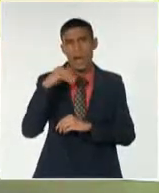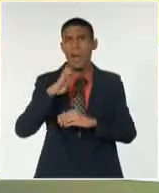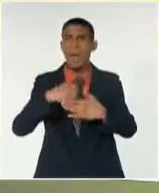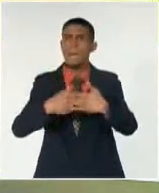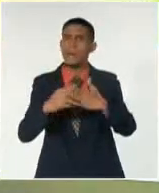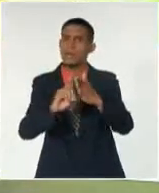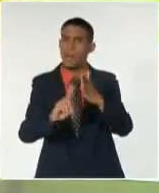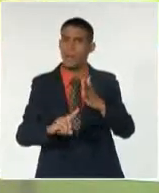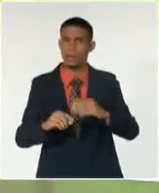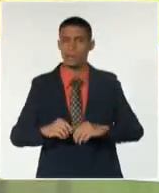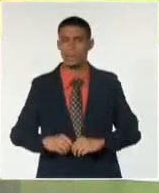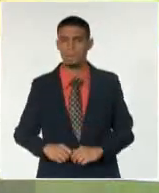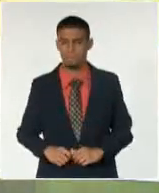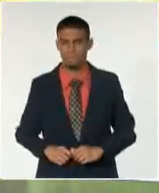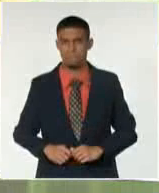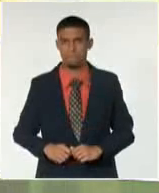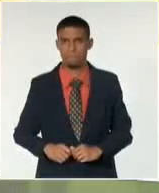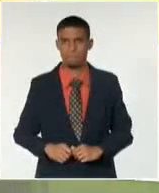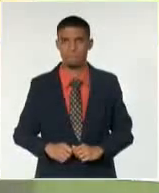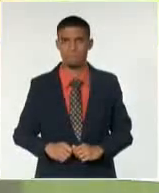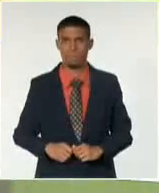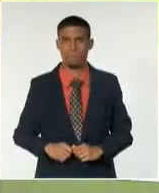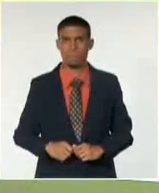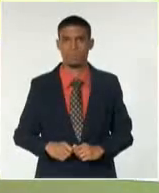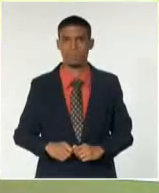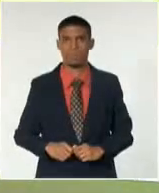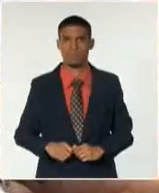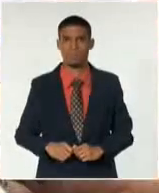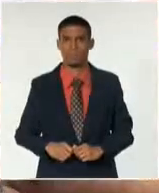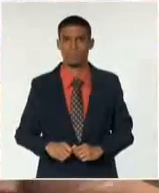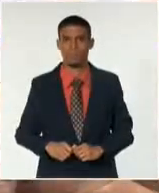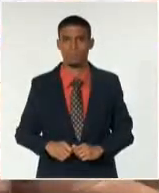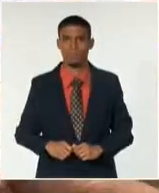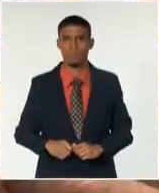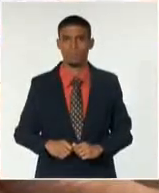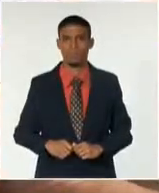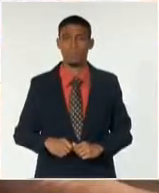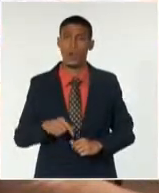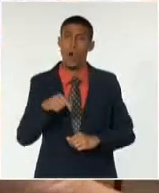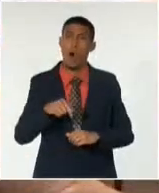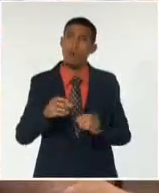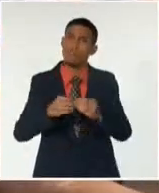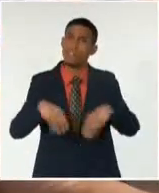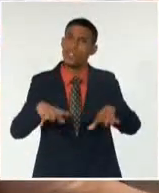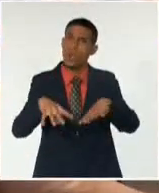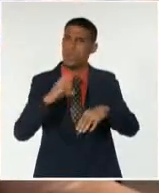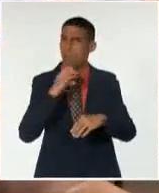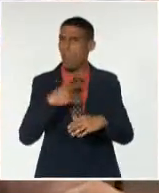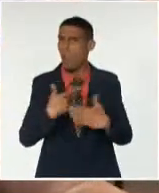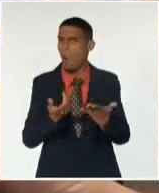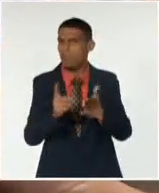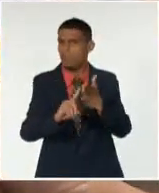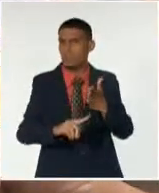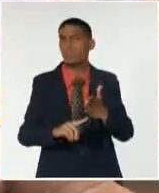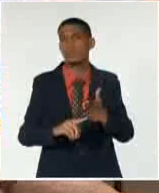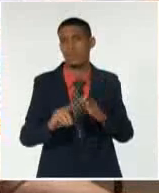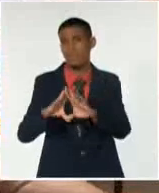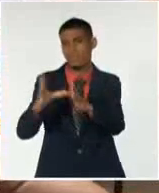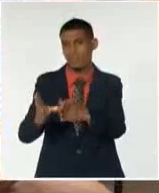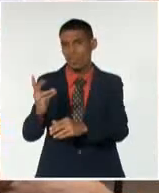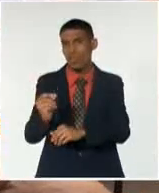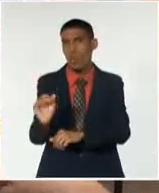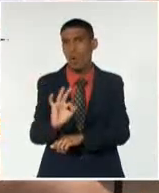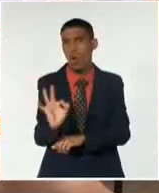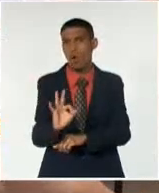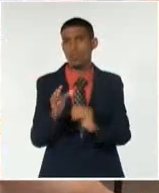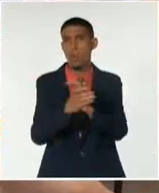el ingeniero Félix Estrada Rodríguez. Tenemos un fragmento. Debo incorporarse, como habíamos hablado también ayer, la unidad número 8 de Mariel, alrededor de